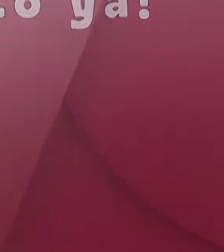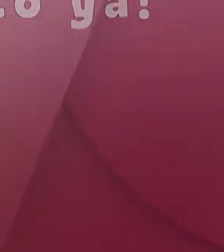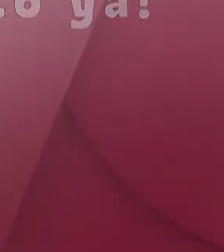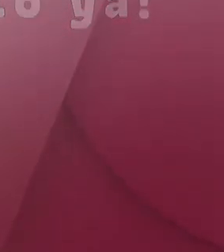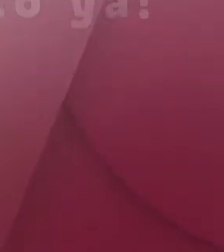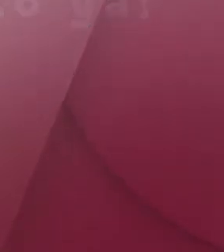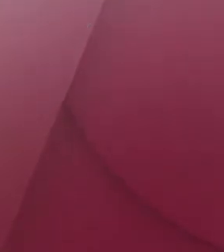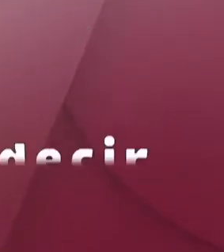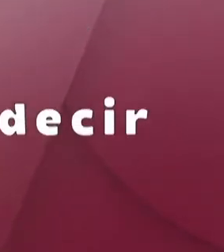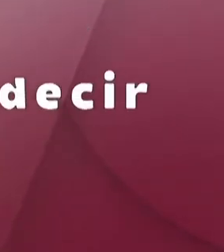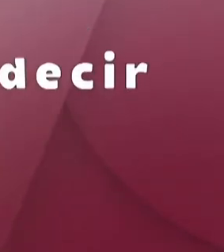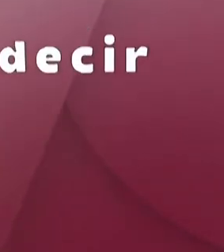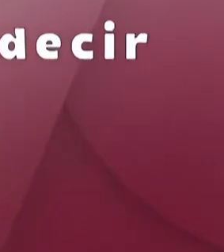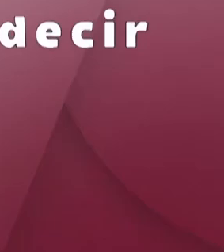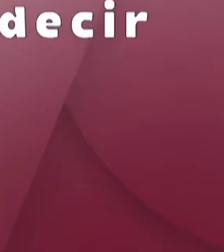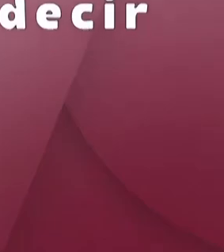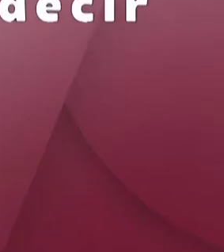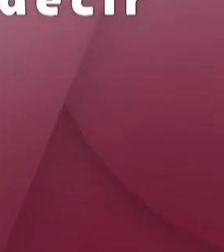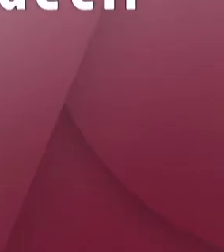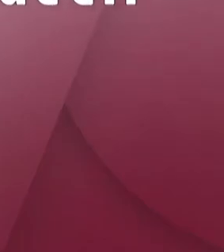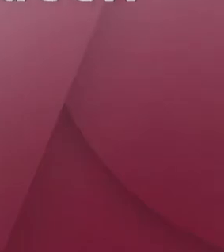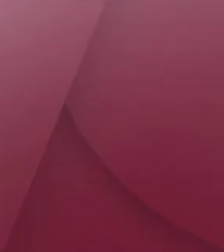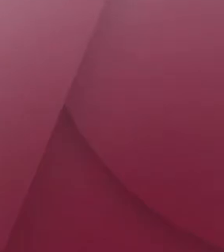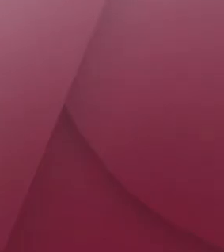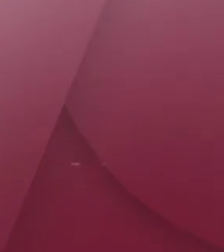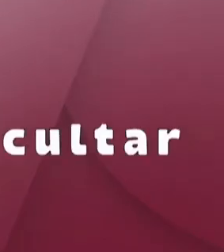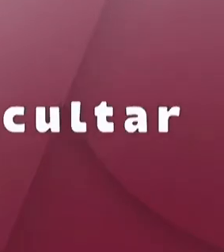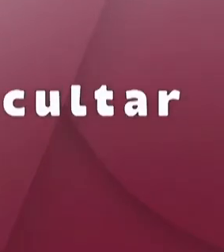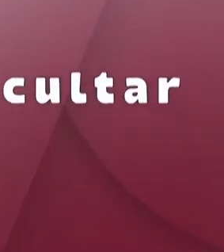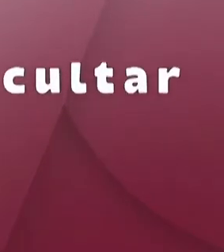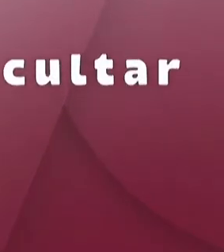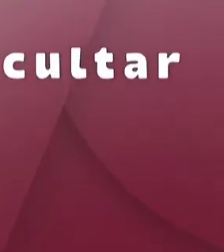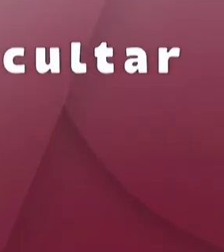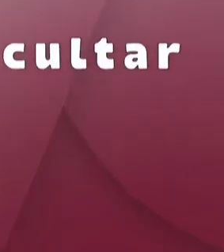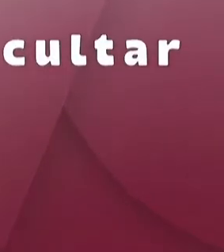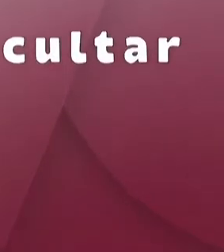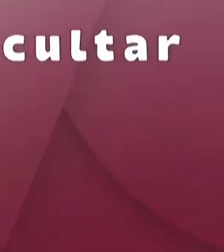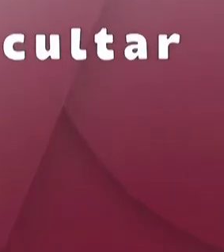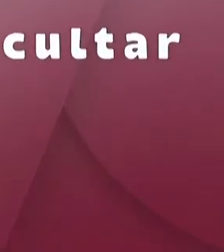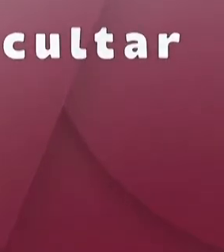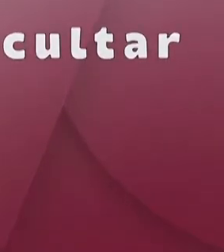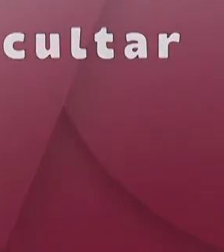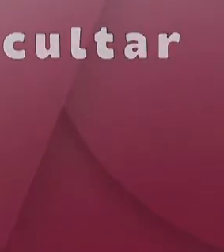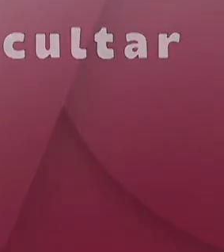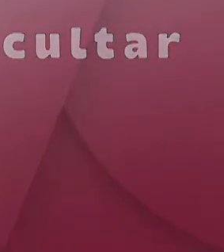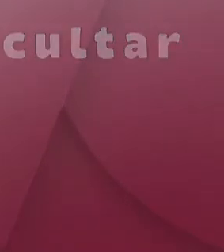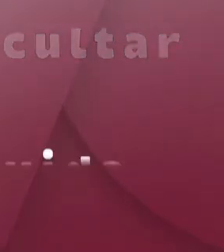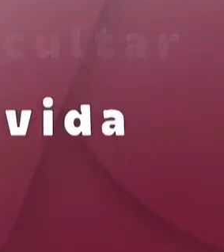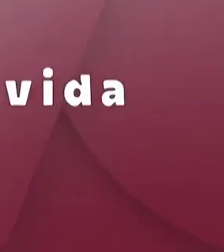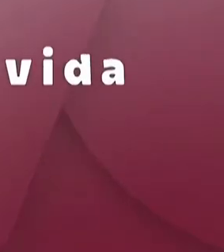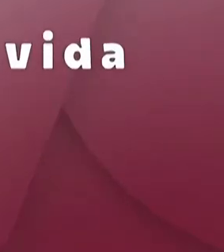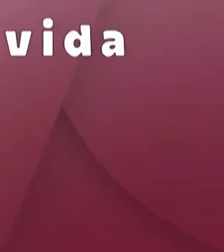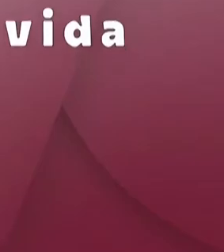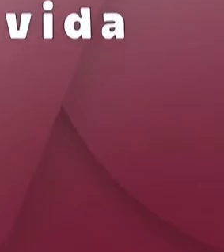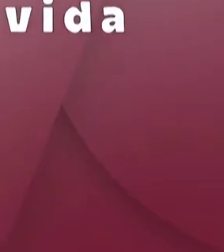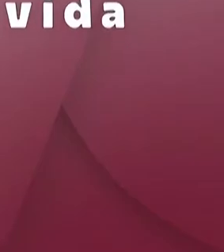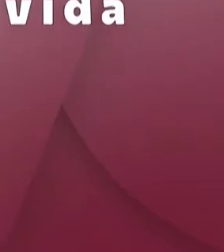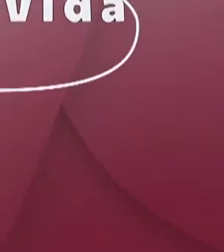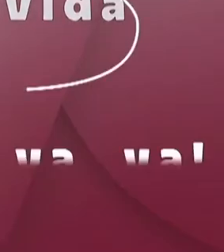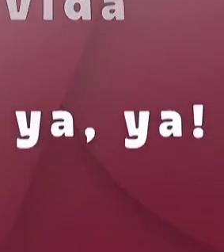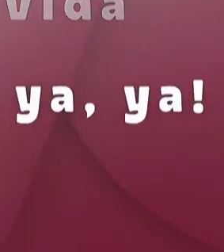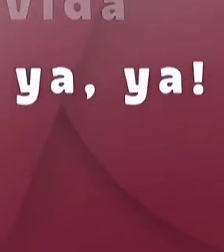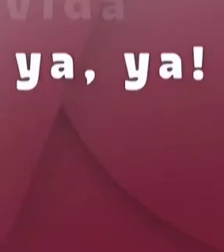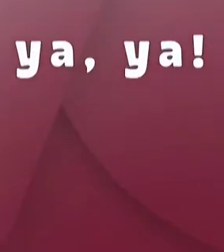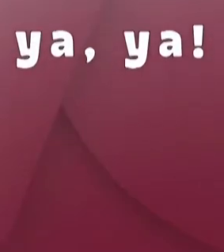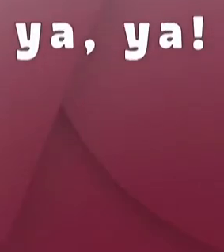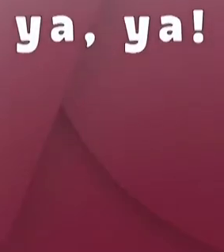ya. No hay nada más que decir, no hay nada más que ocultar. El vape vape te corta la vida,